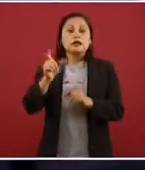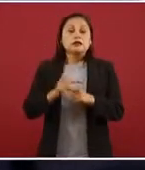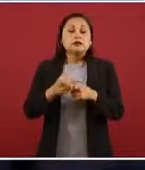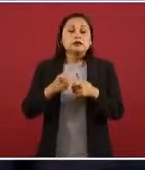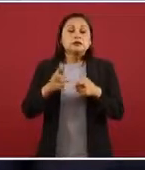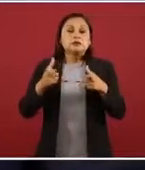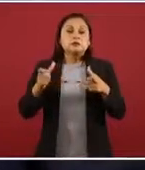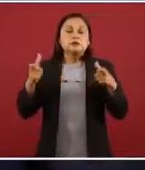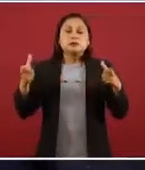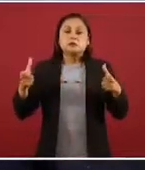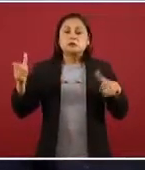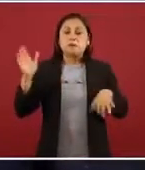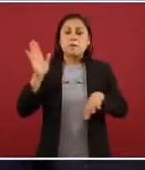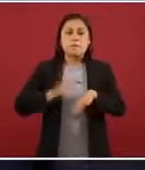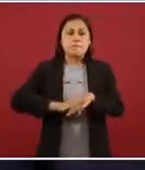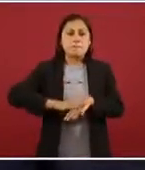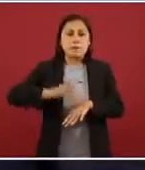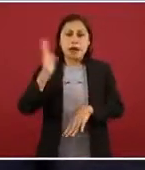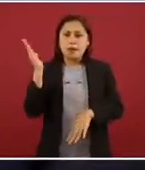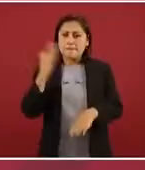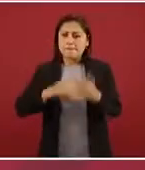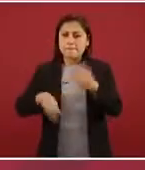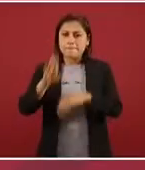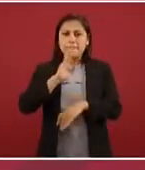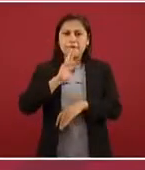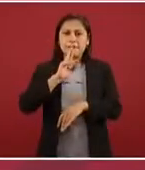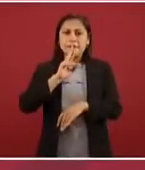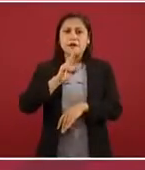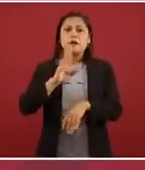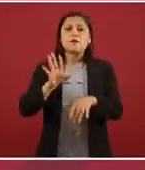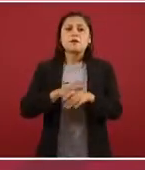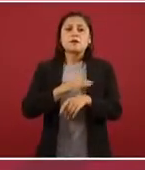porque pagaban muy bajos salarios.